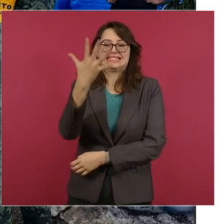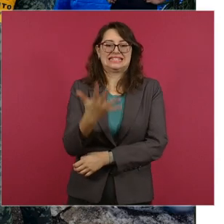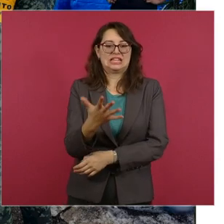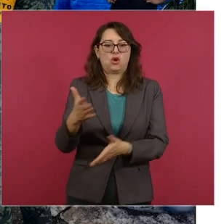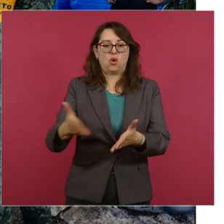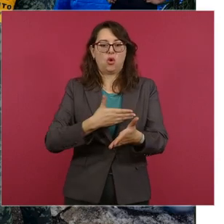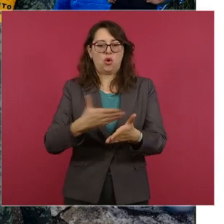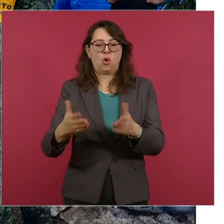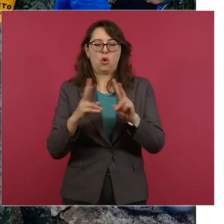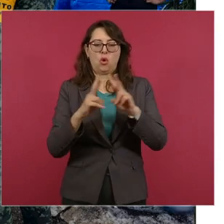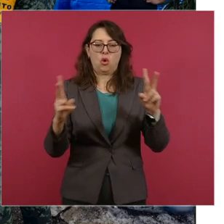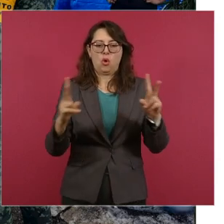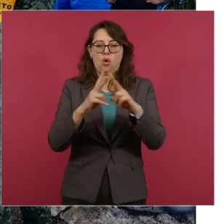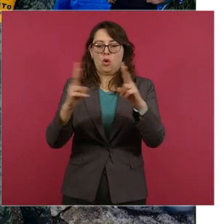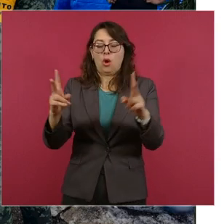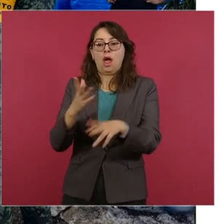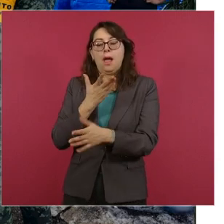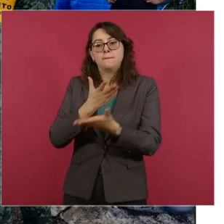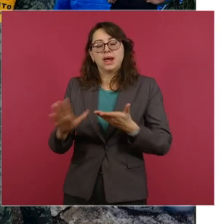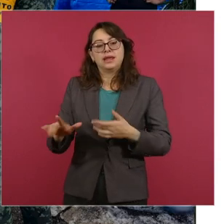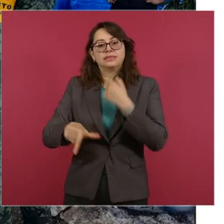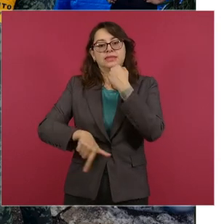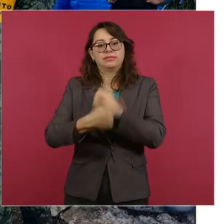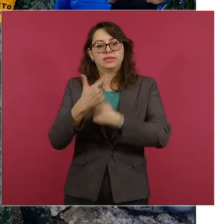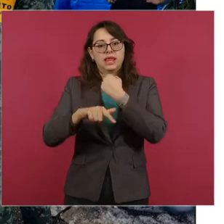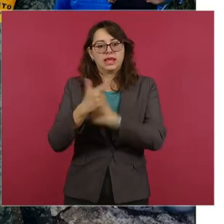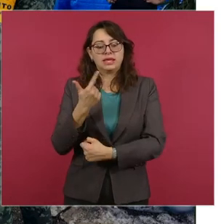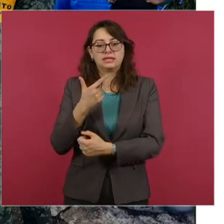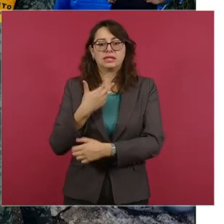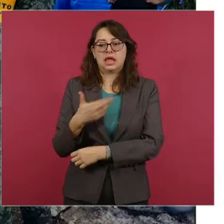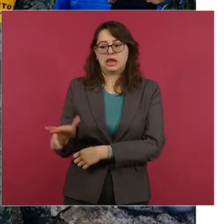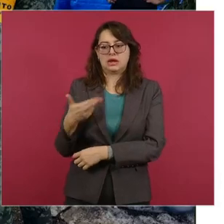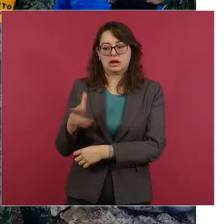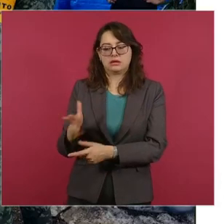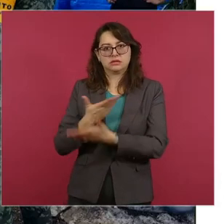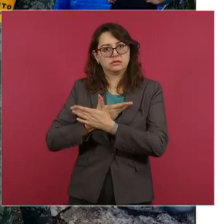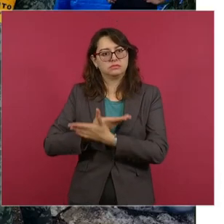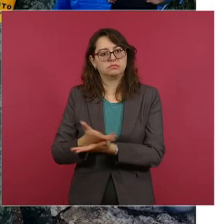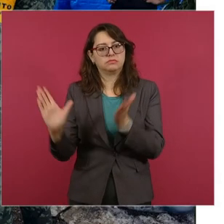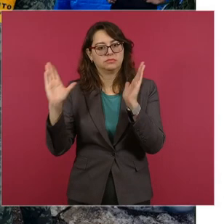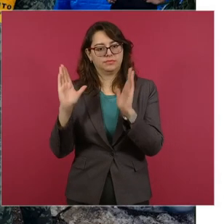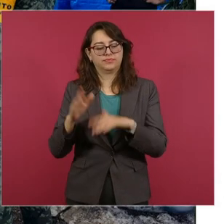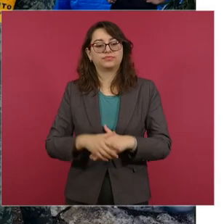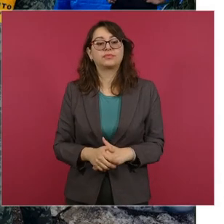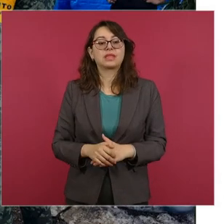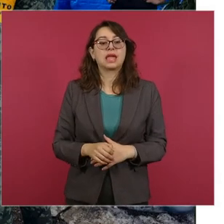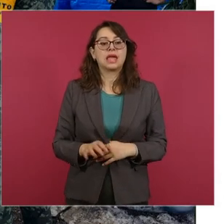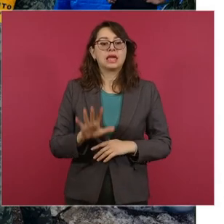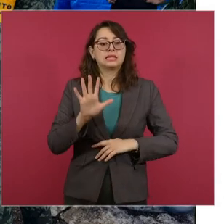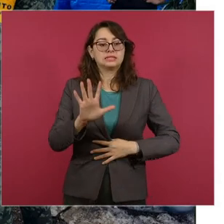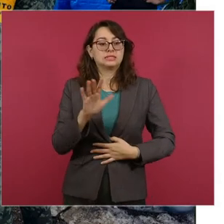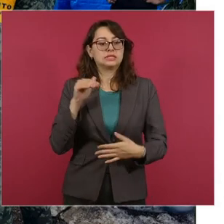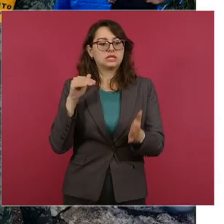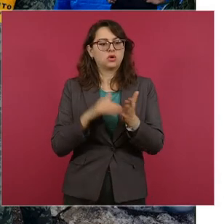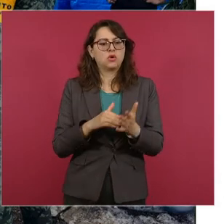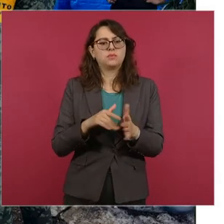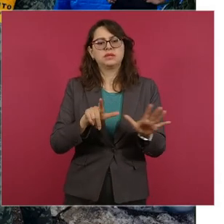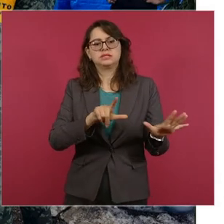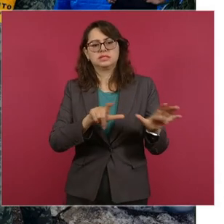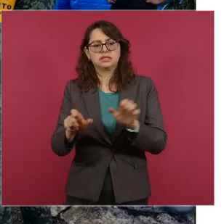13 comedores comunitarios. Se han otorgado 5.739